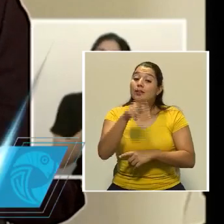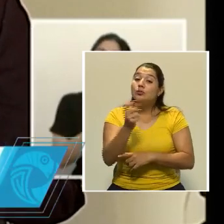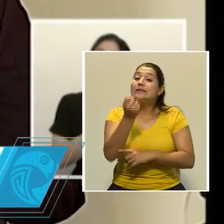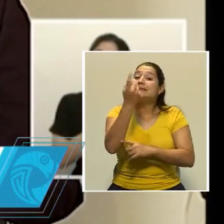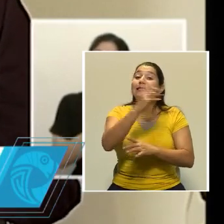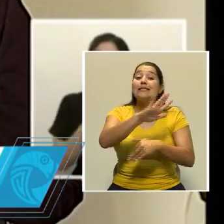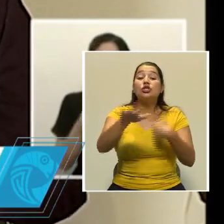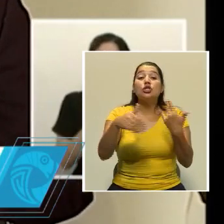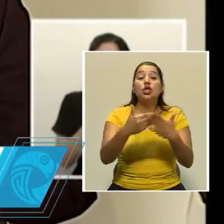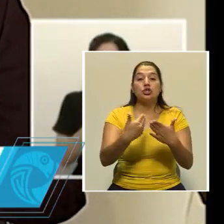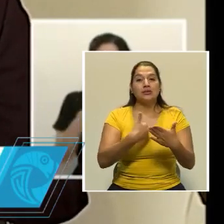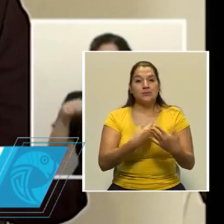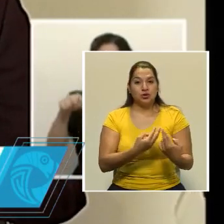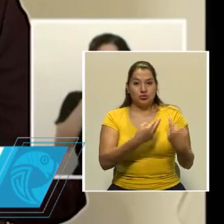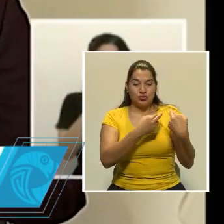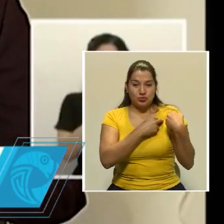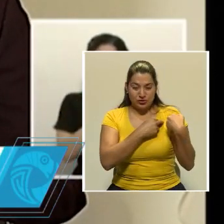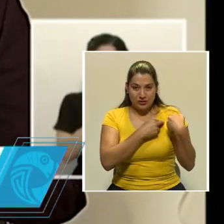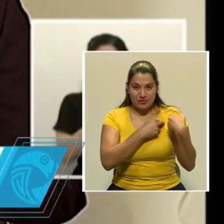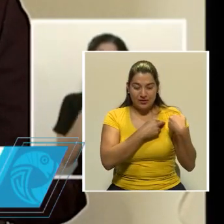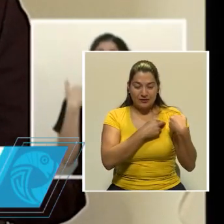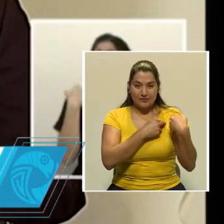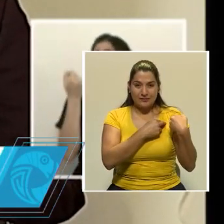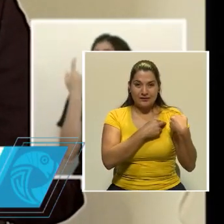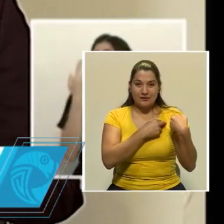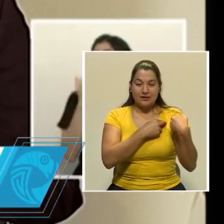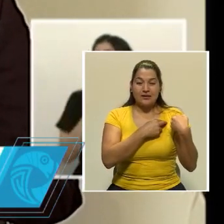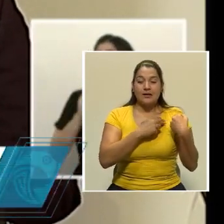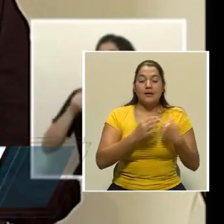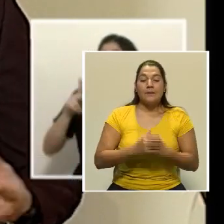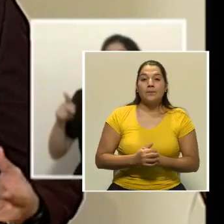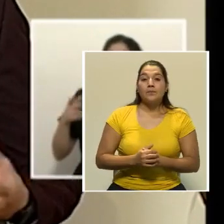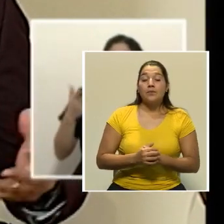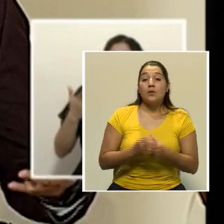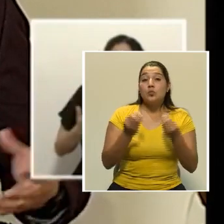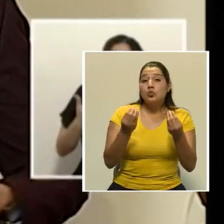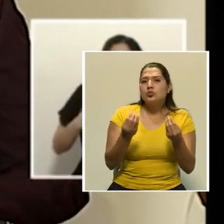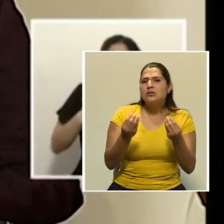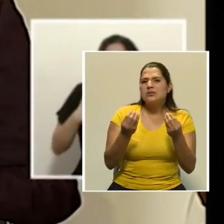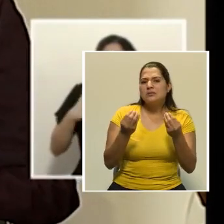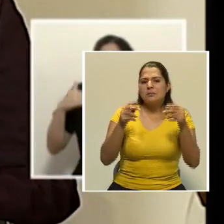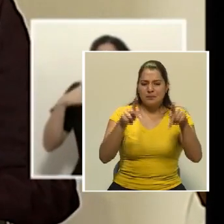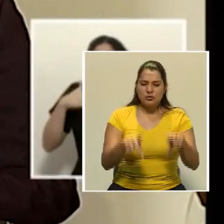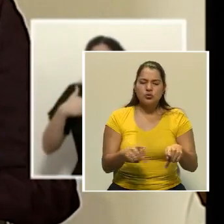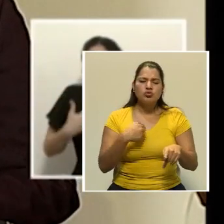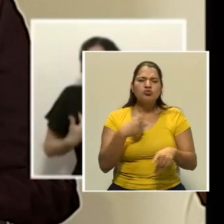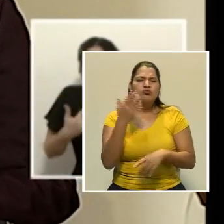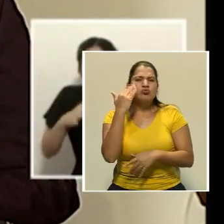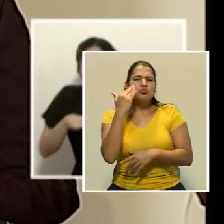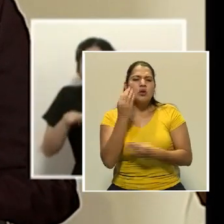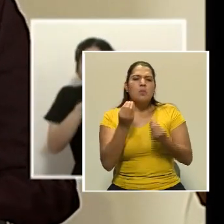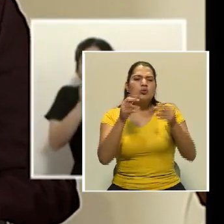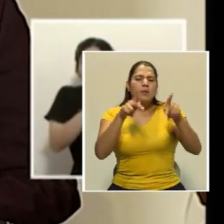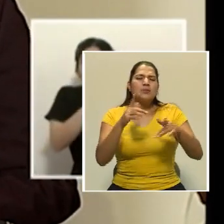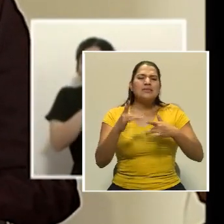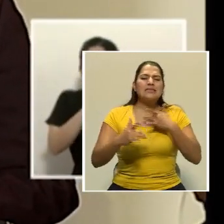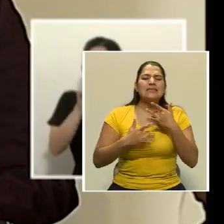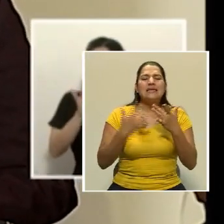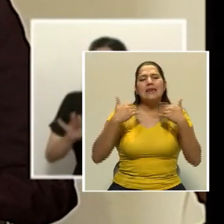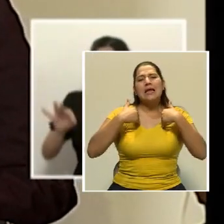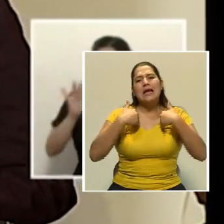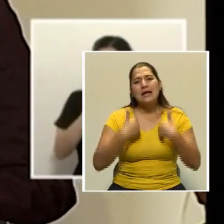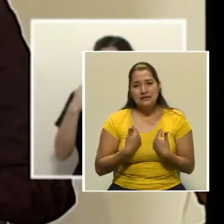compartida. Uno entiende que haya gente que eventualmente pues se siente cansada en medio de todo esto, pero aquí es importante porque